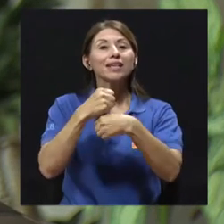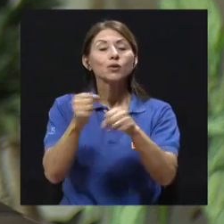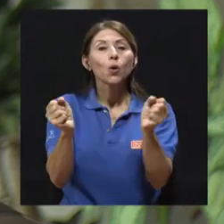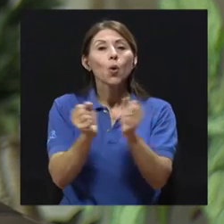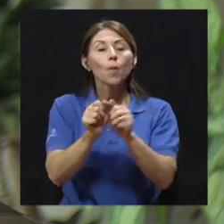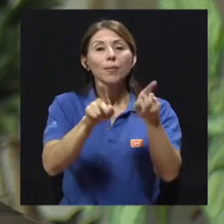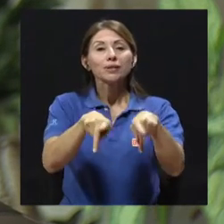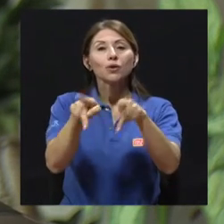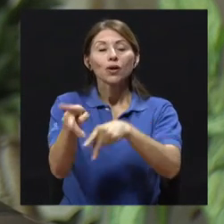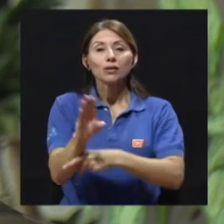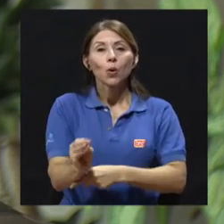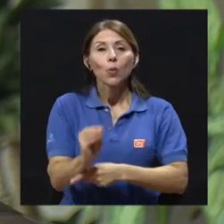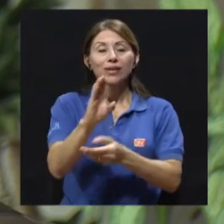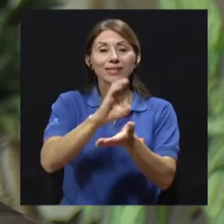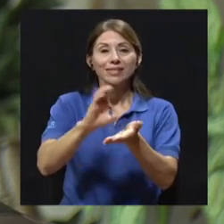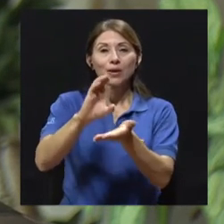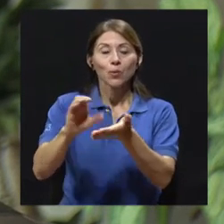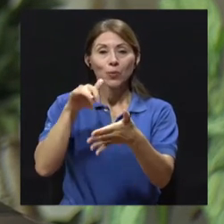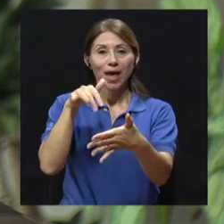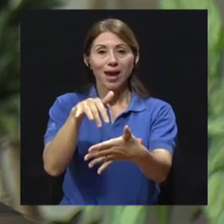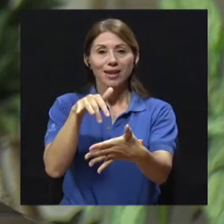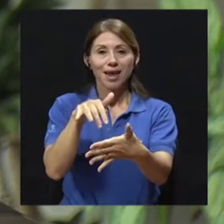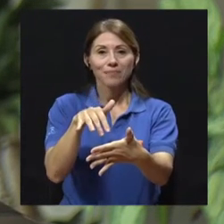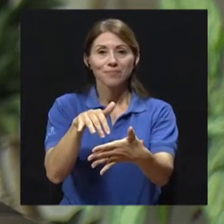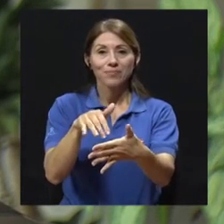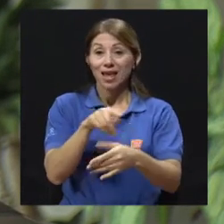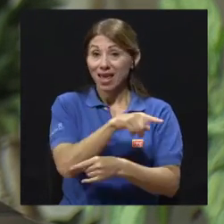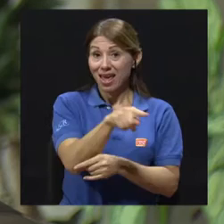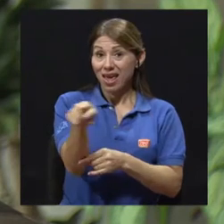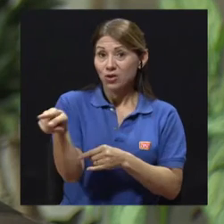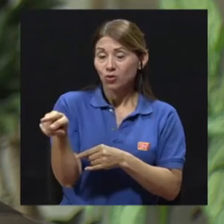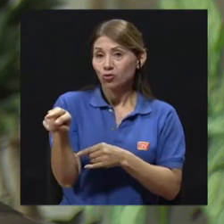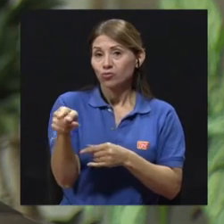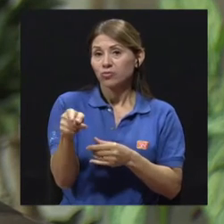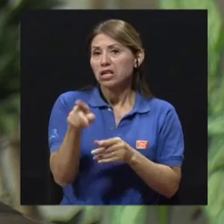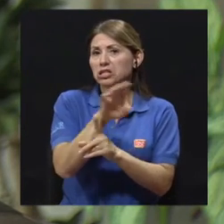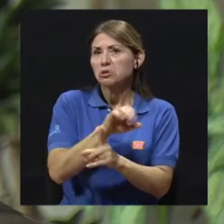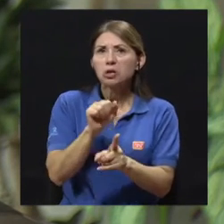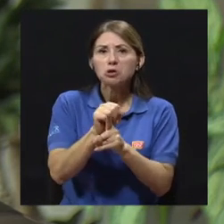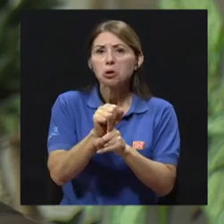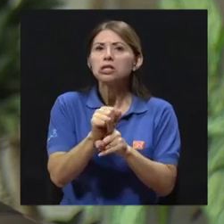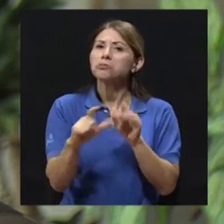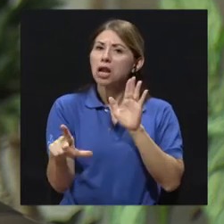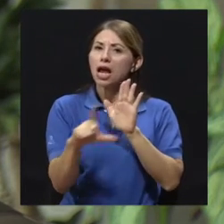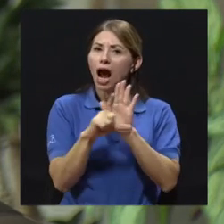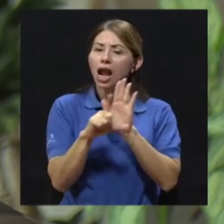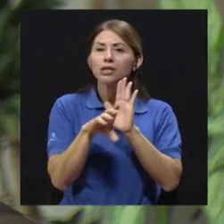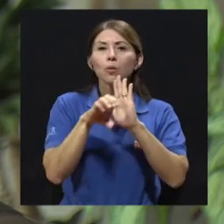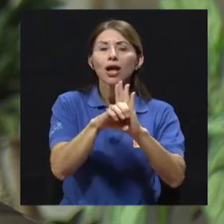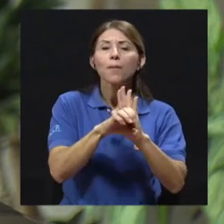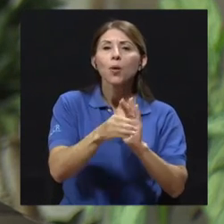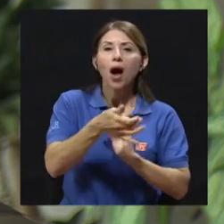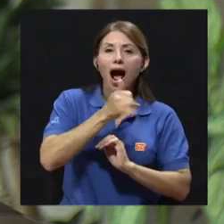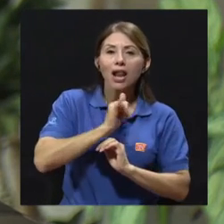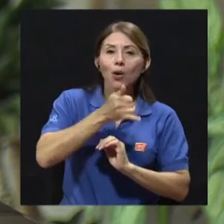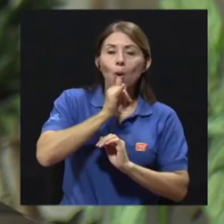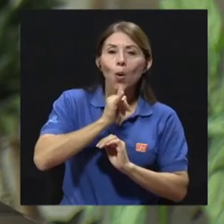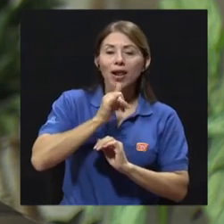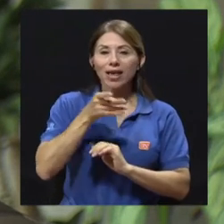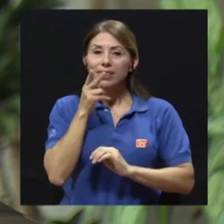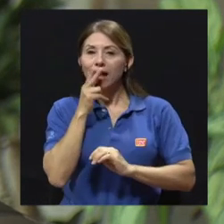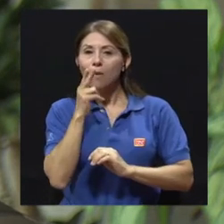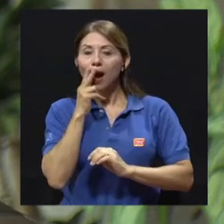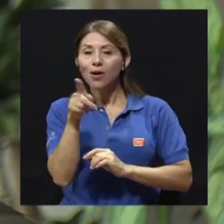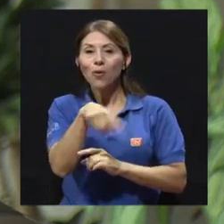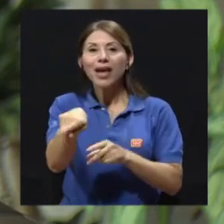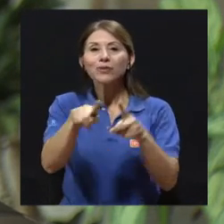secundaria, y la edad de inicio, por ejemplo, en drogas lícitas como el alcohol y el tabaco, es a los 13 años